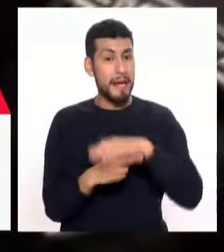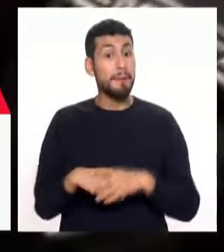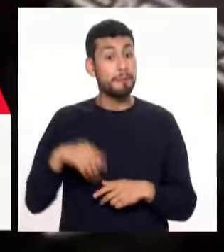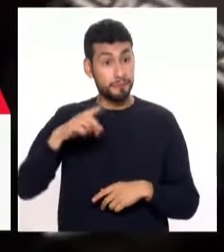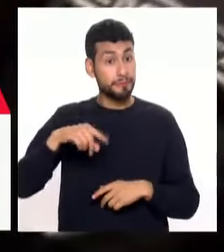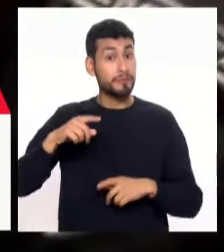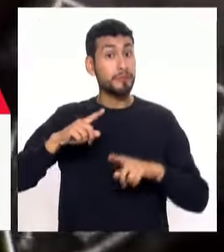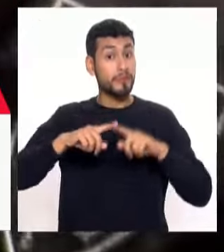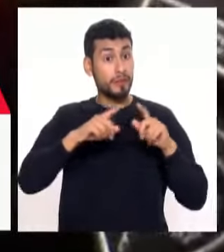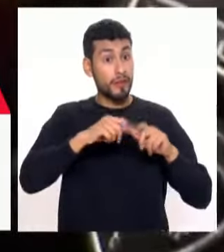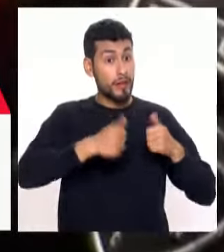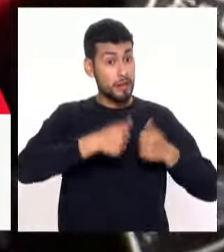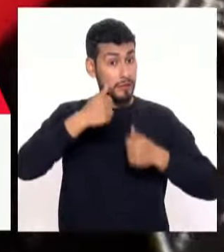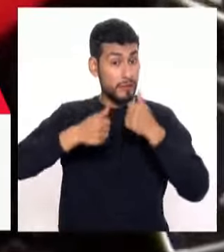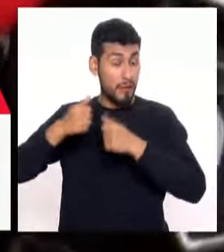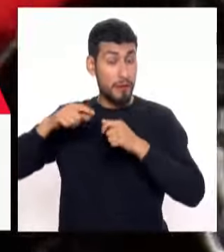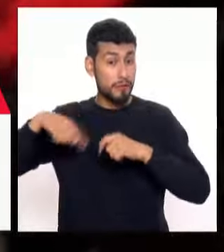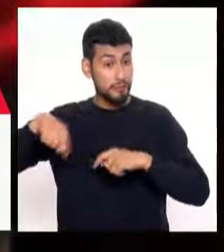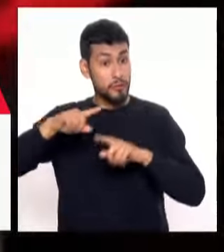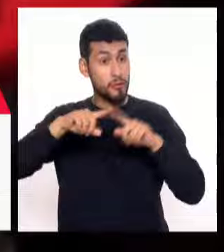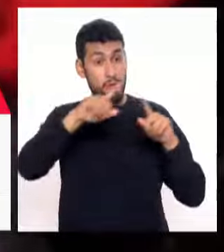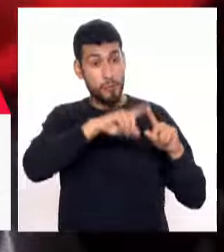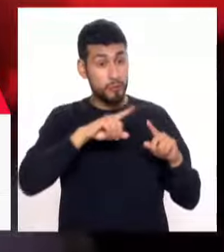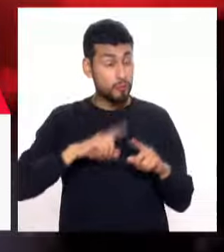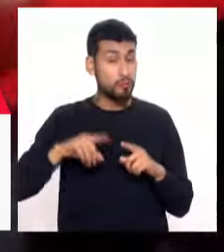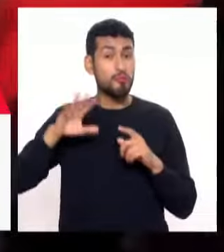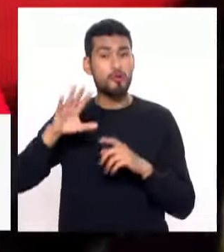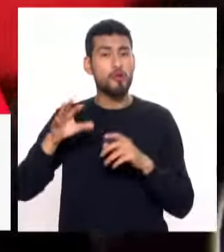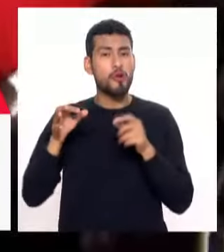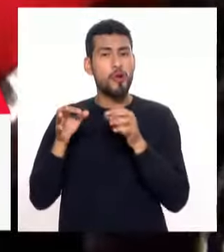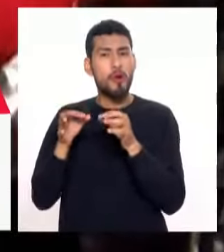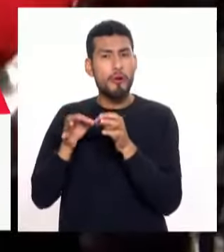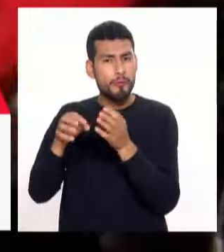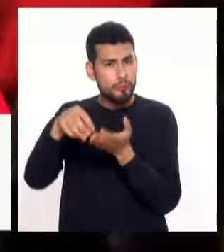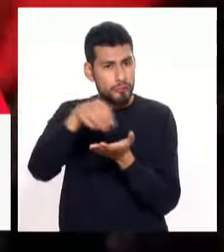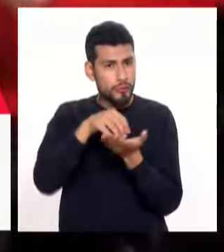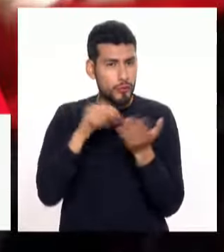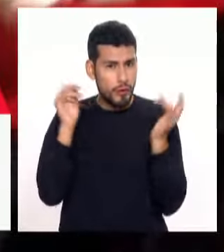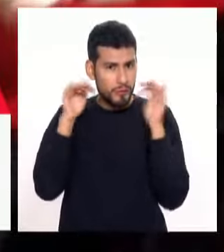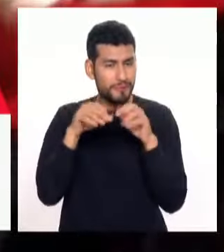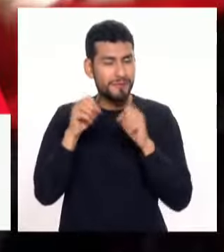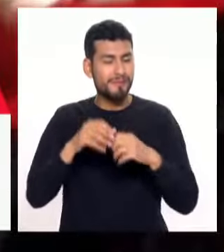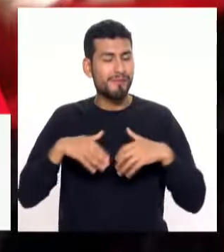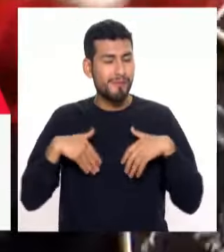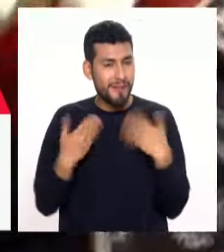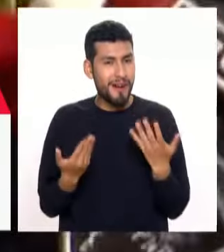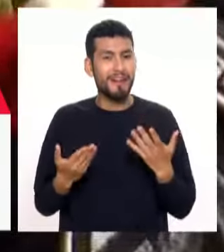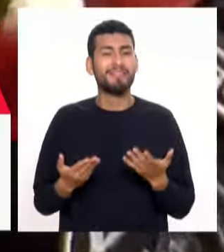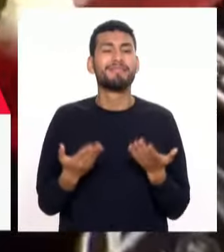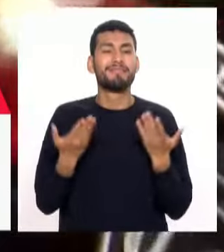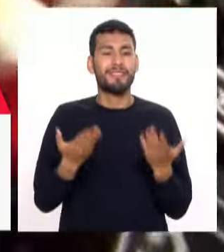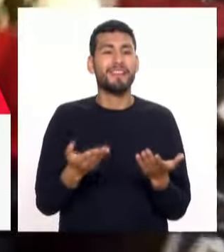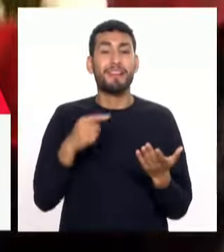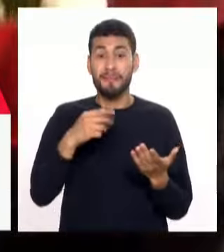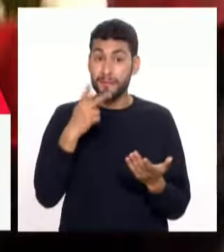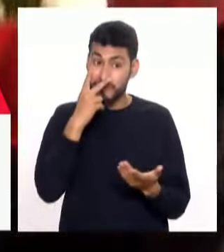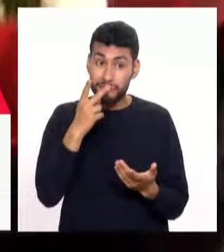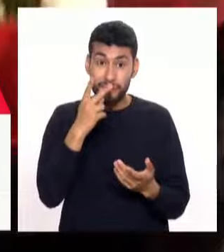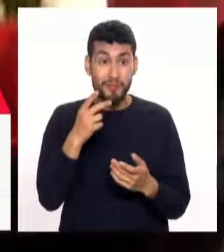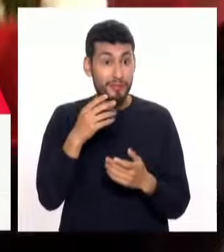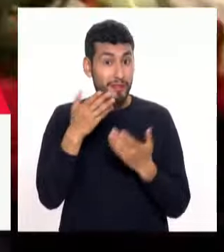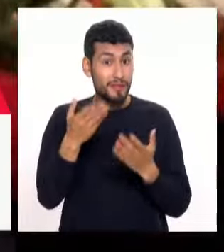autoridades de otros sectores para poder estar cerca. Vamos a acercarnos un